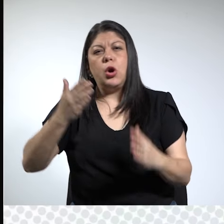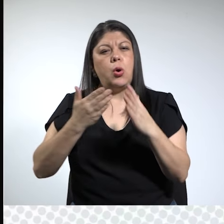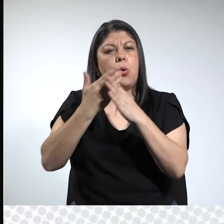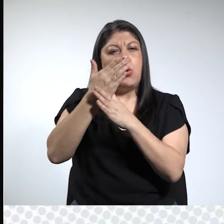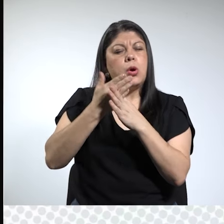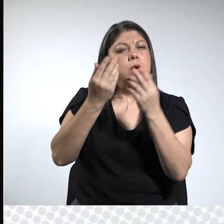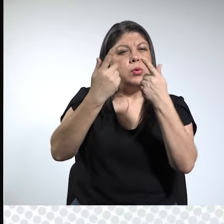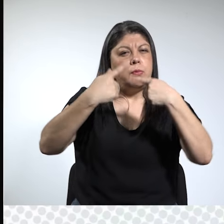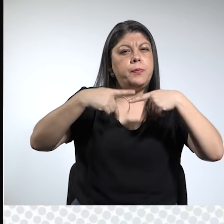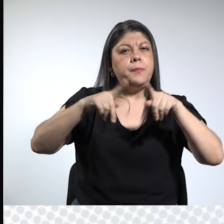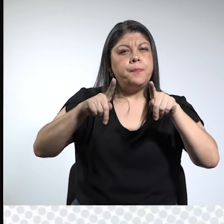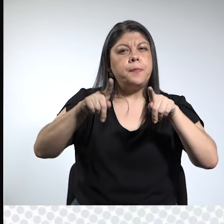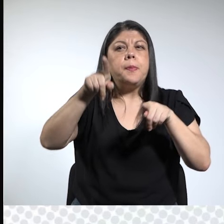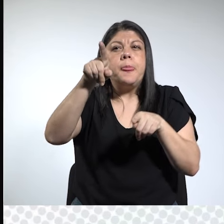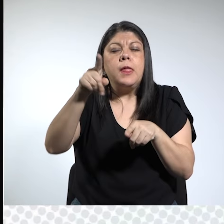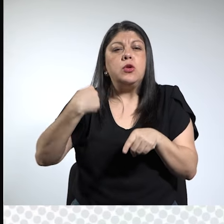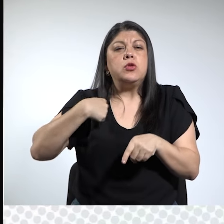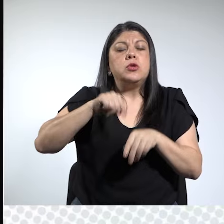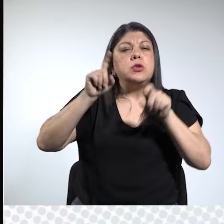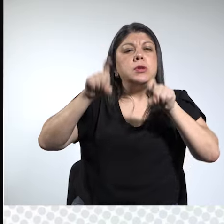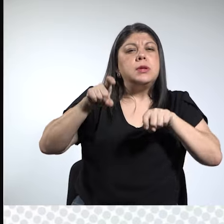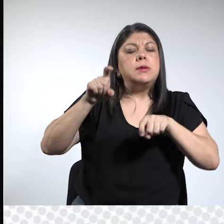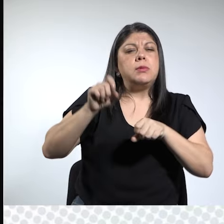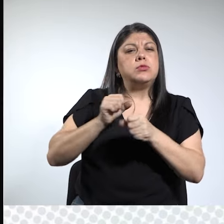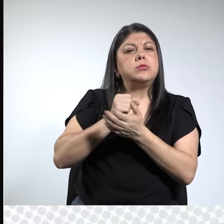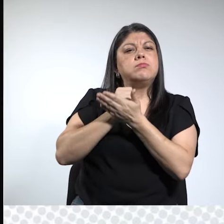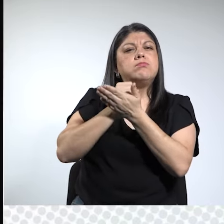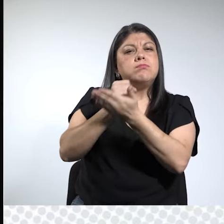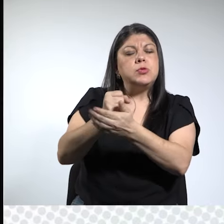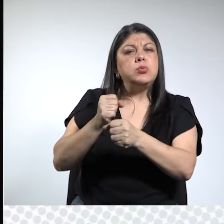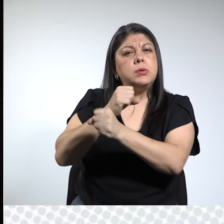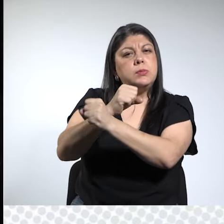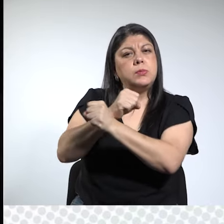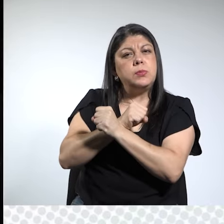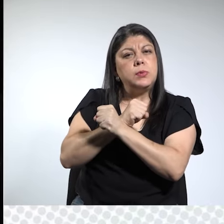a oportunidades. Y eso es lo que tenemos que garantizar para todos.